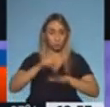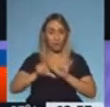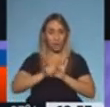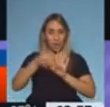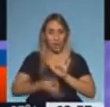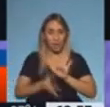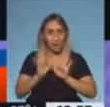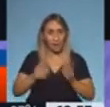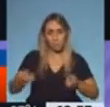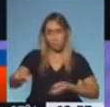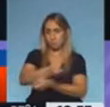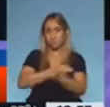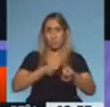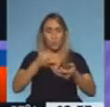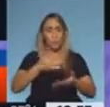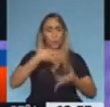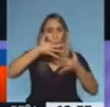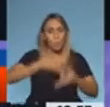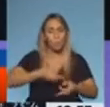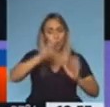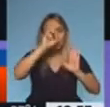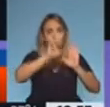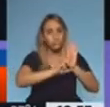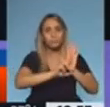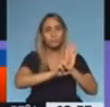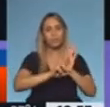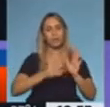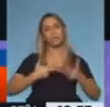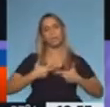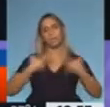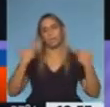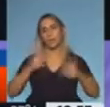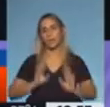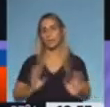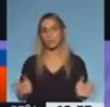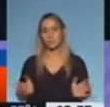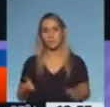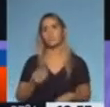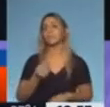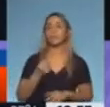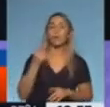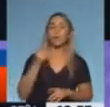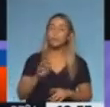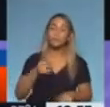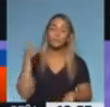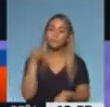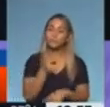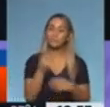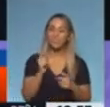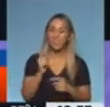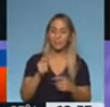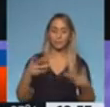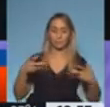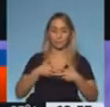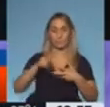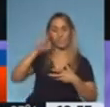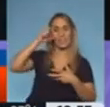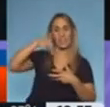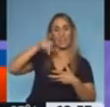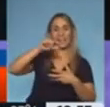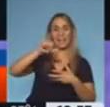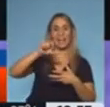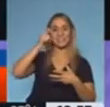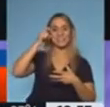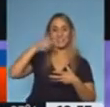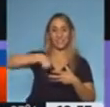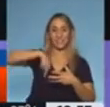da transparencia al mercado. Lo único que increíblemente se oponen, porque ya no saben a qué oponerse, son los de la mesa de enlace, que han